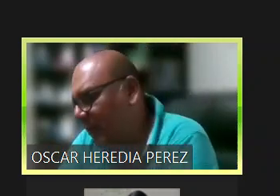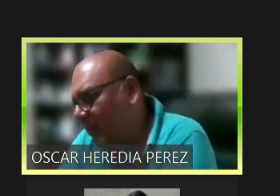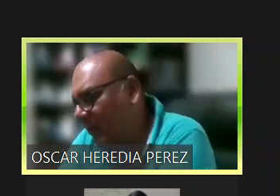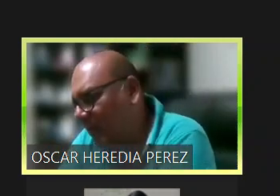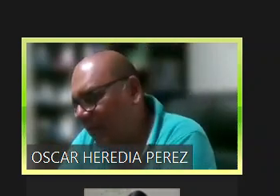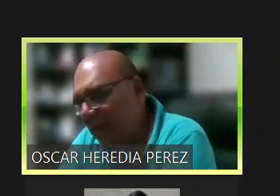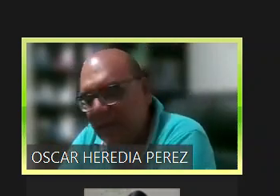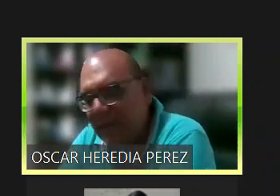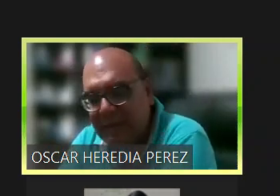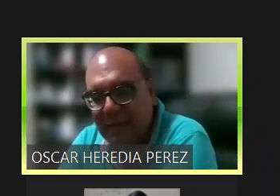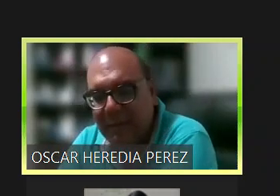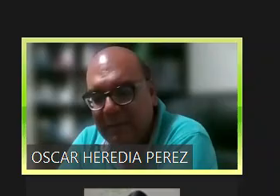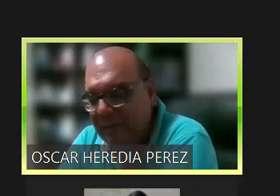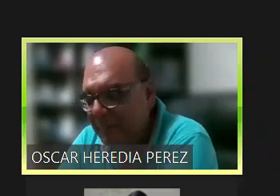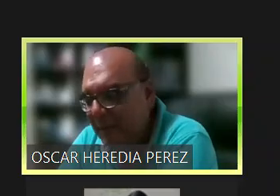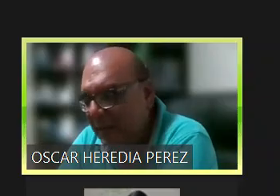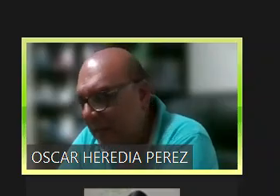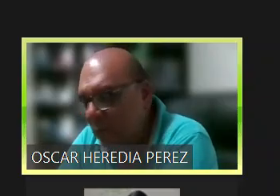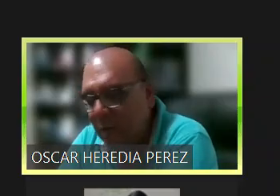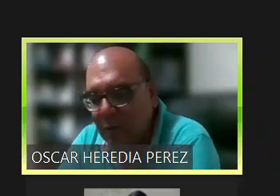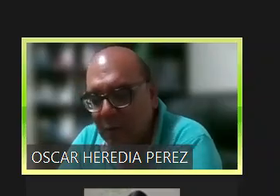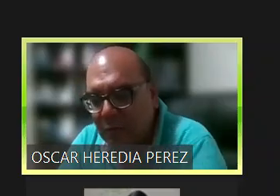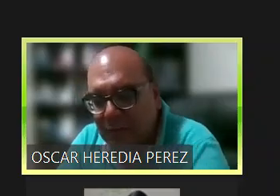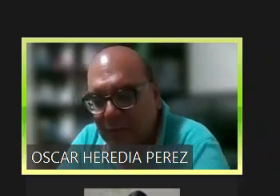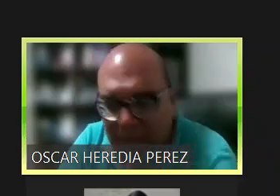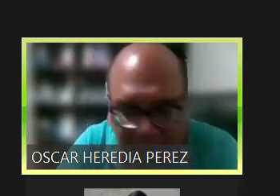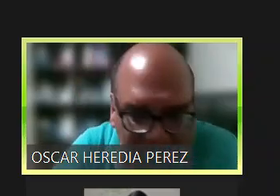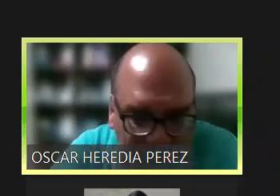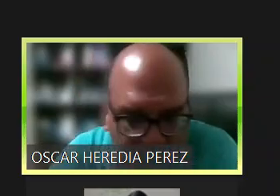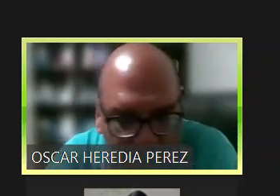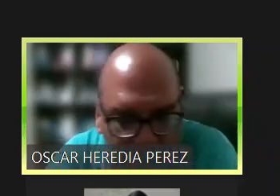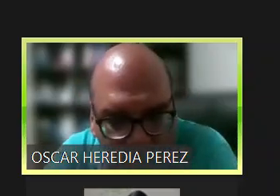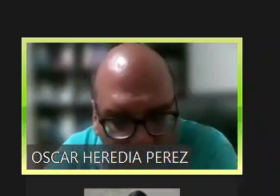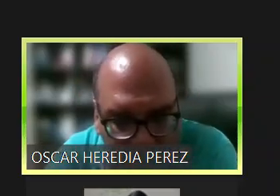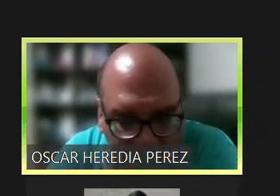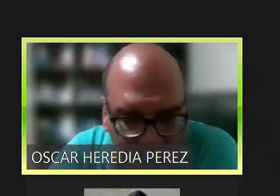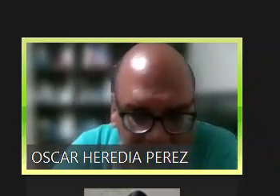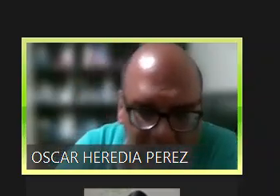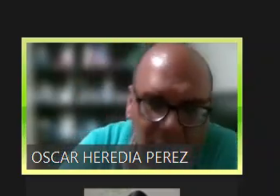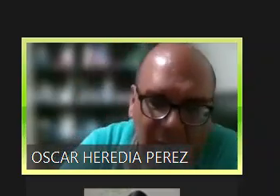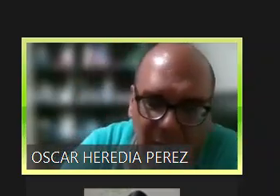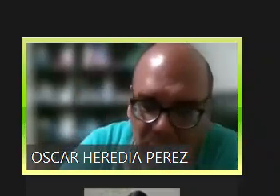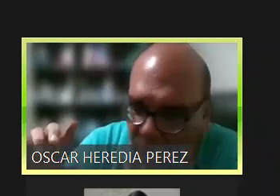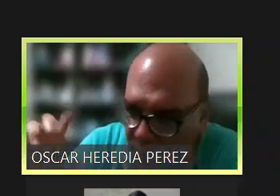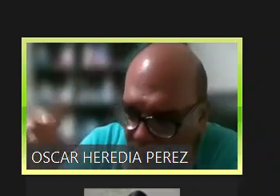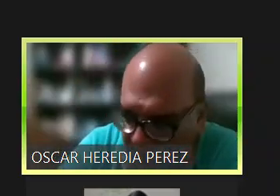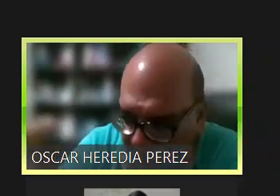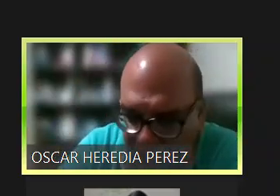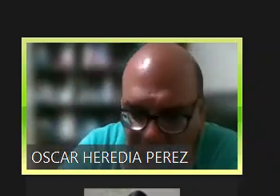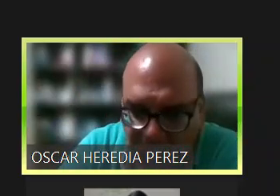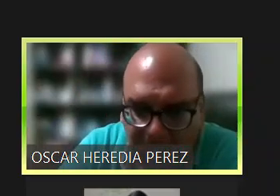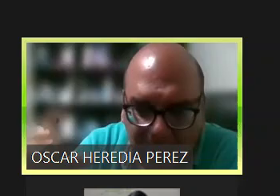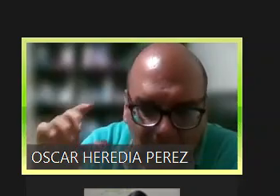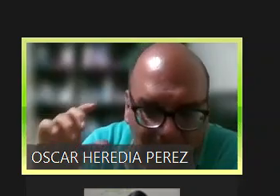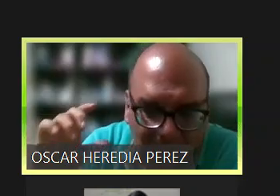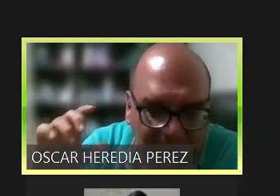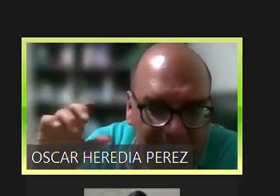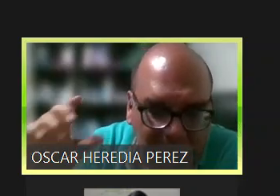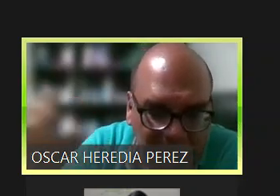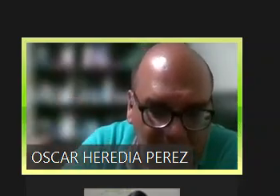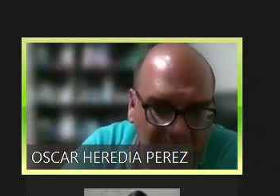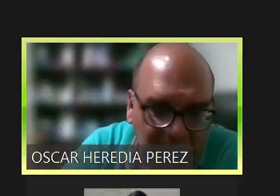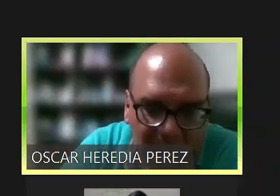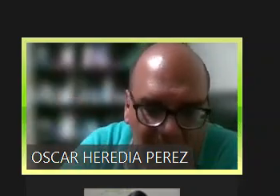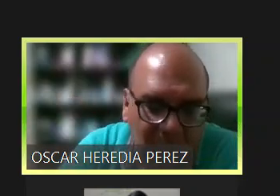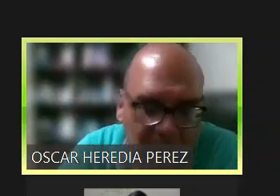última, la astereognosia, es la característica principal de no reconocer mediante el tacto. La agnosia visual no reconoce objetos al verlo, y